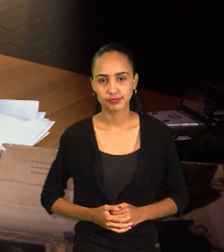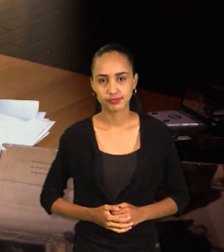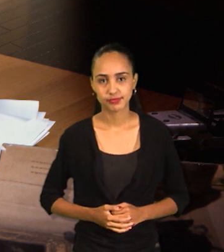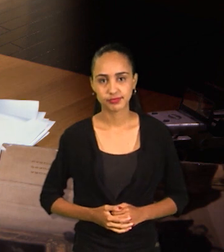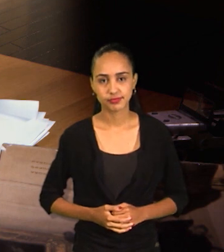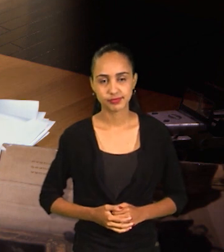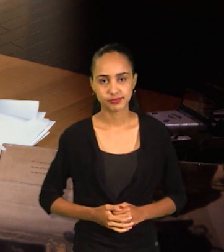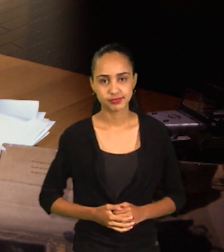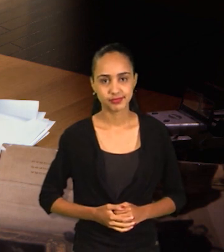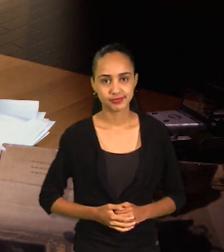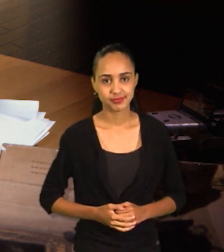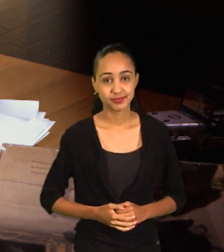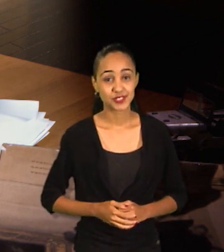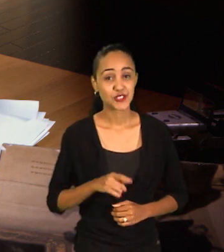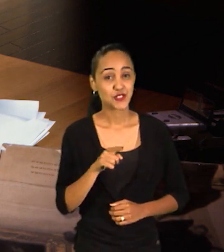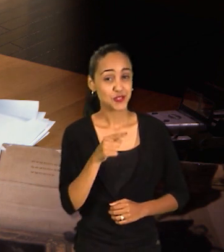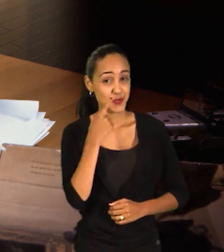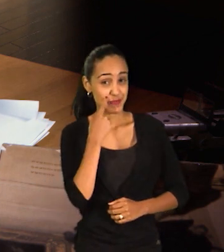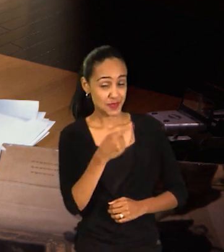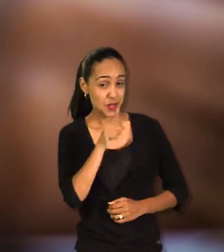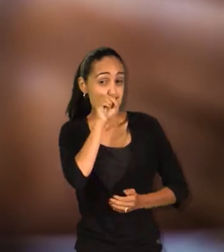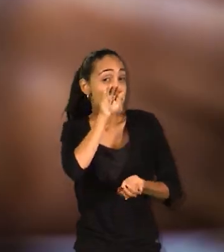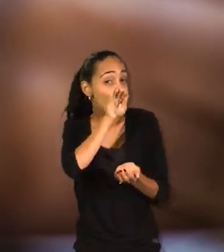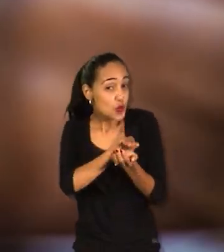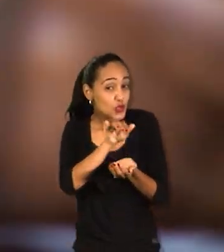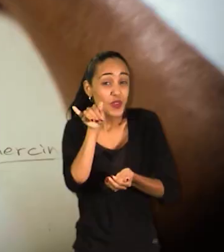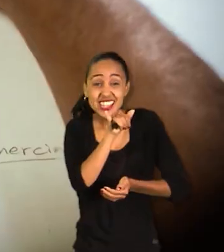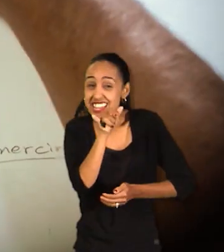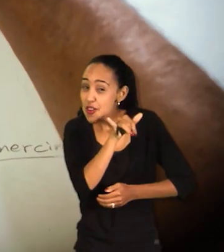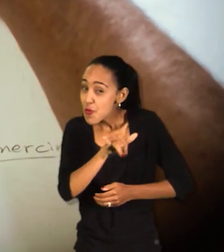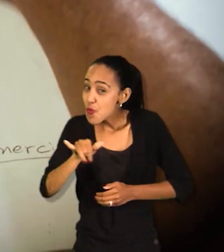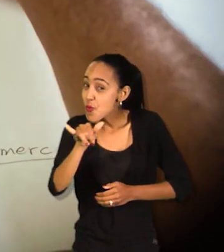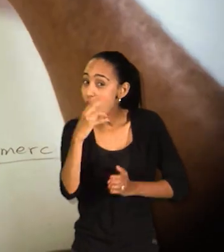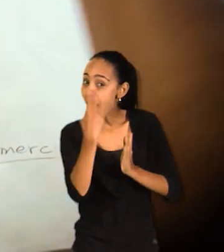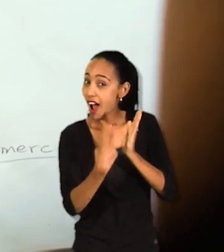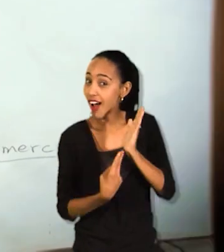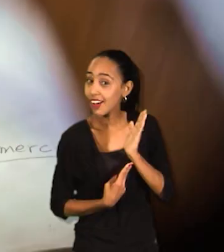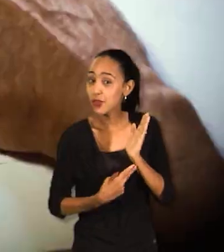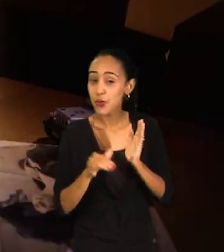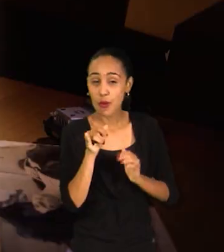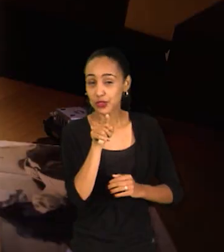Vaya, pillín. El pollito quiere ser como tú.